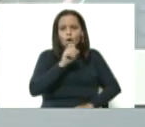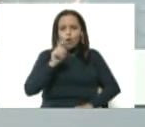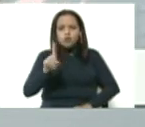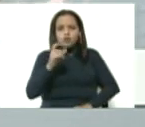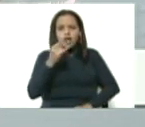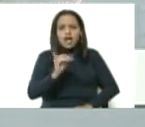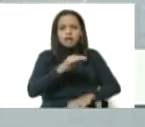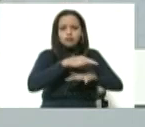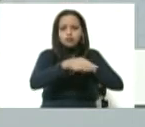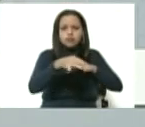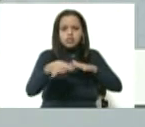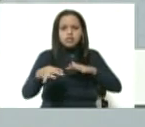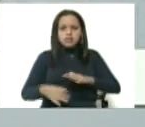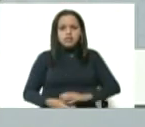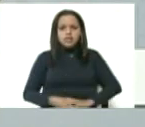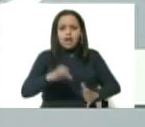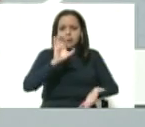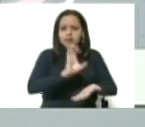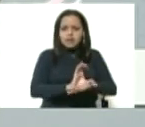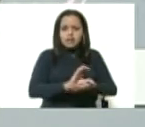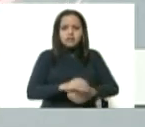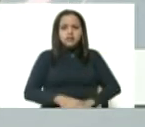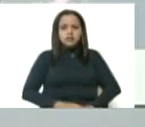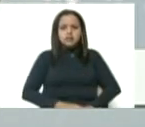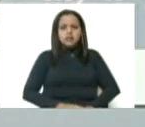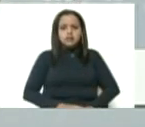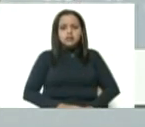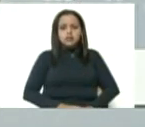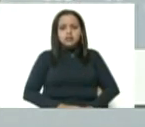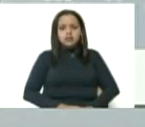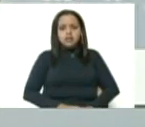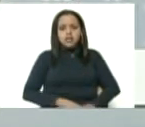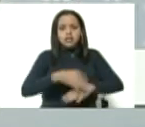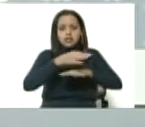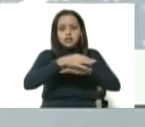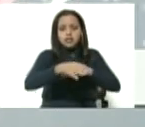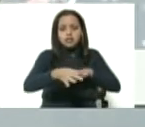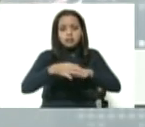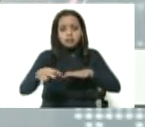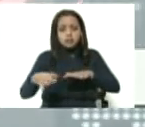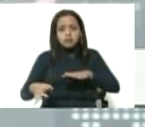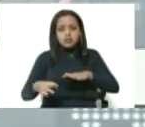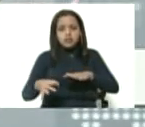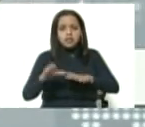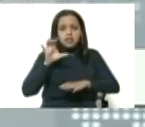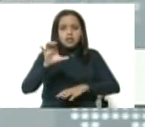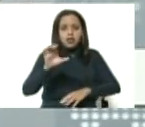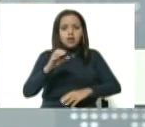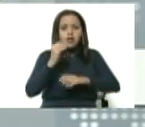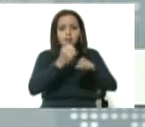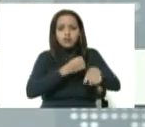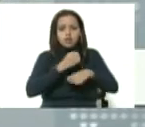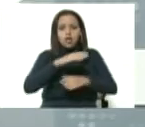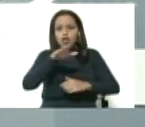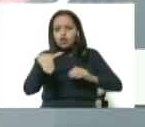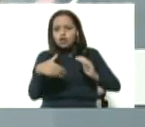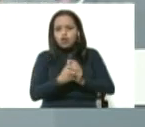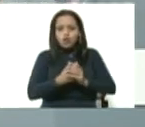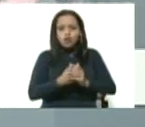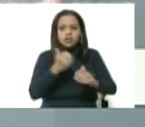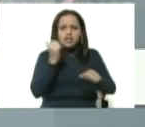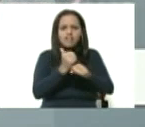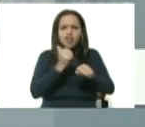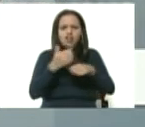son del municipio capital, del municipio Atúrez del estado de Amazonas. Todos ellos, personal de salud,